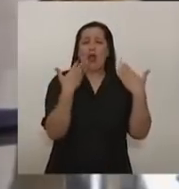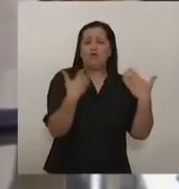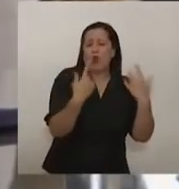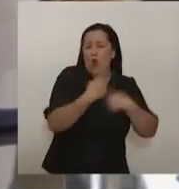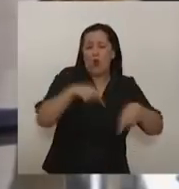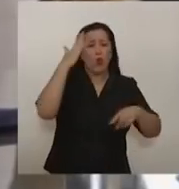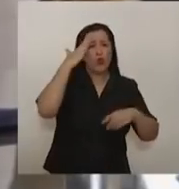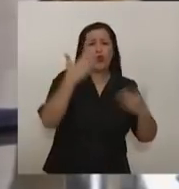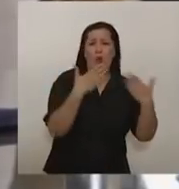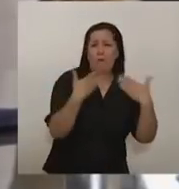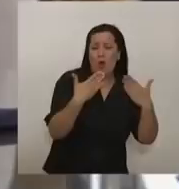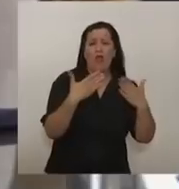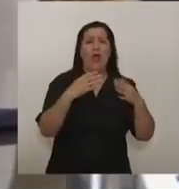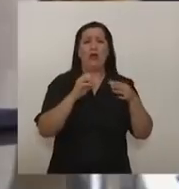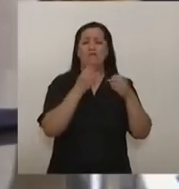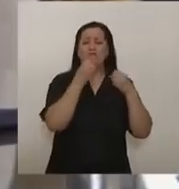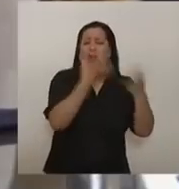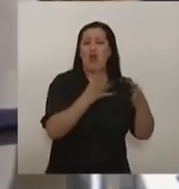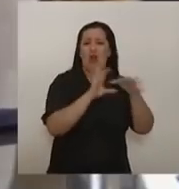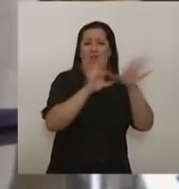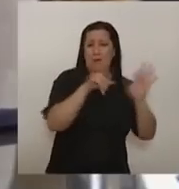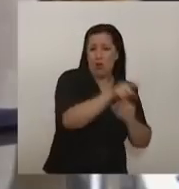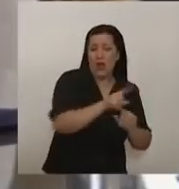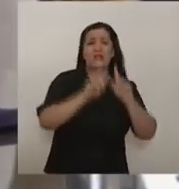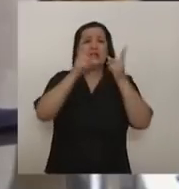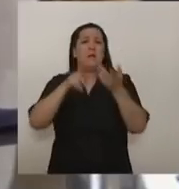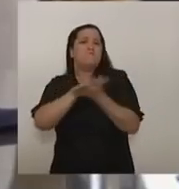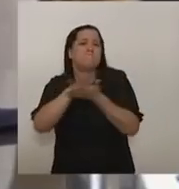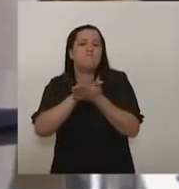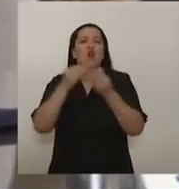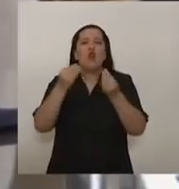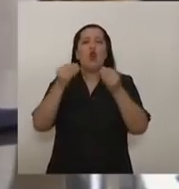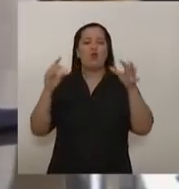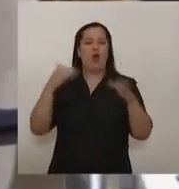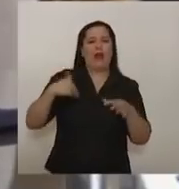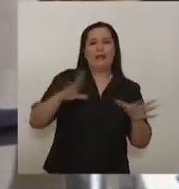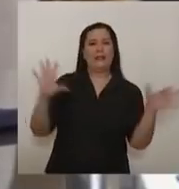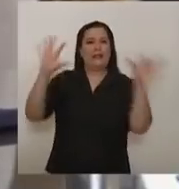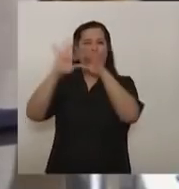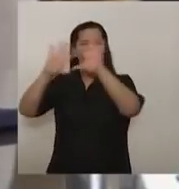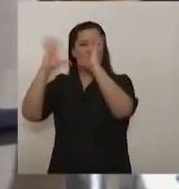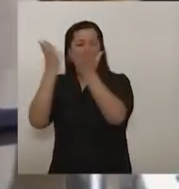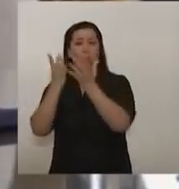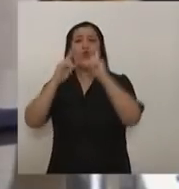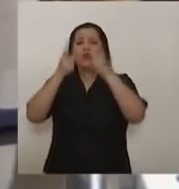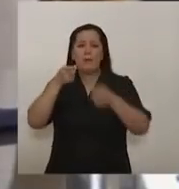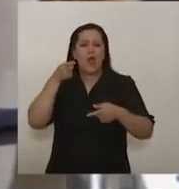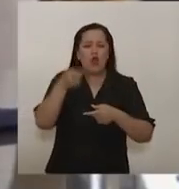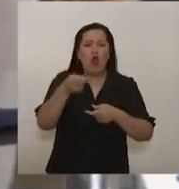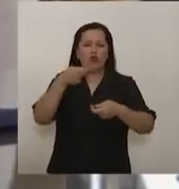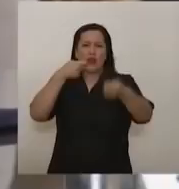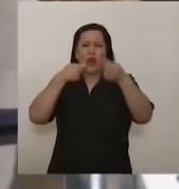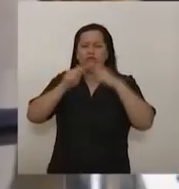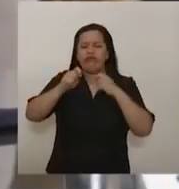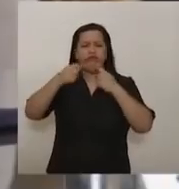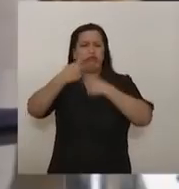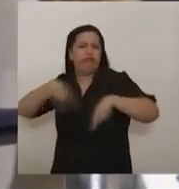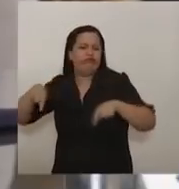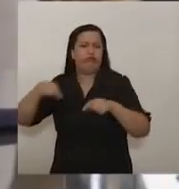y la calidad de nuestra democracia, resolver nuestro vínculo con el mundo, combatir el narcotráfico y la